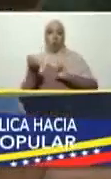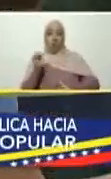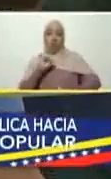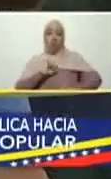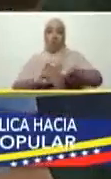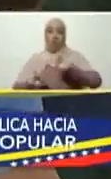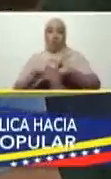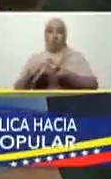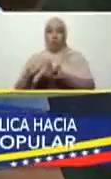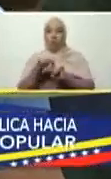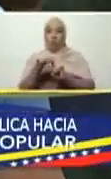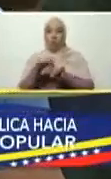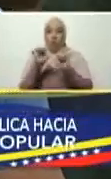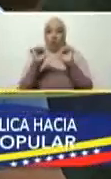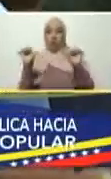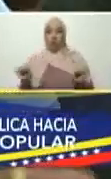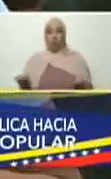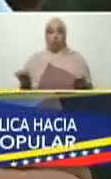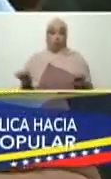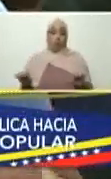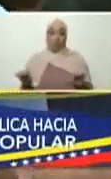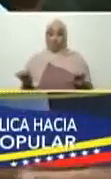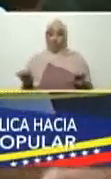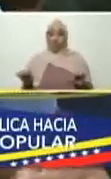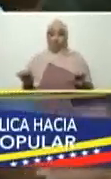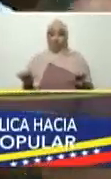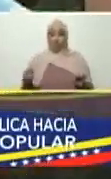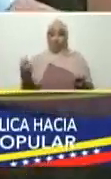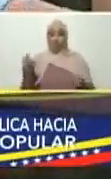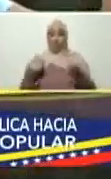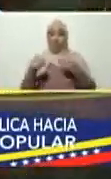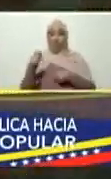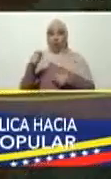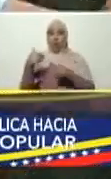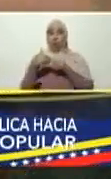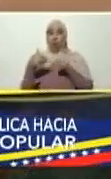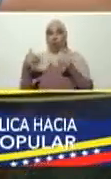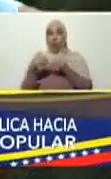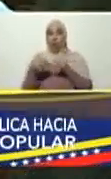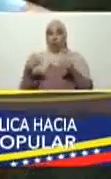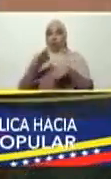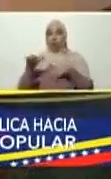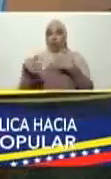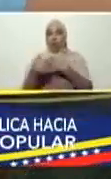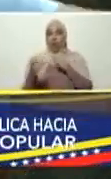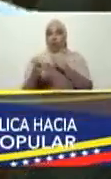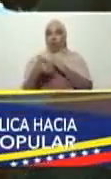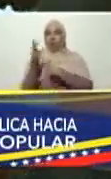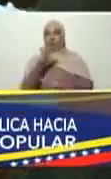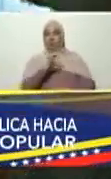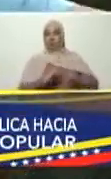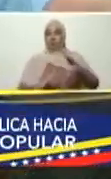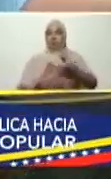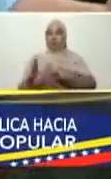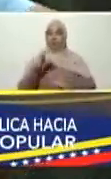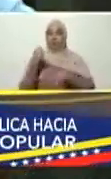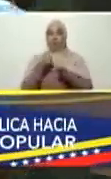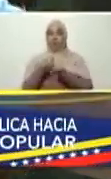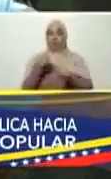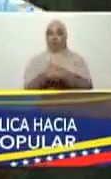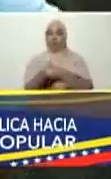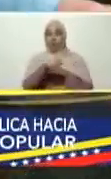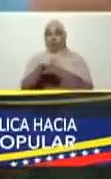no dominamos todo el encadenamiento productivo? A que dependemos inclusive desde la tecnología, desde la ciencia, desde la genética, creo que eso